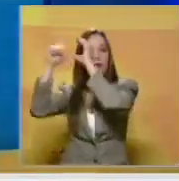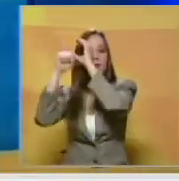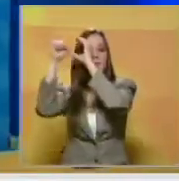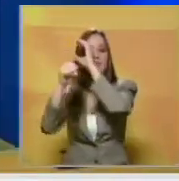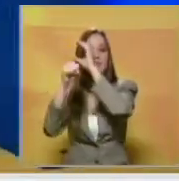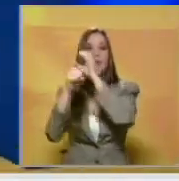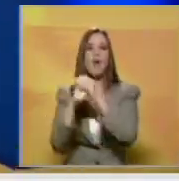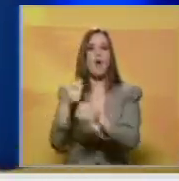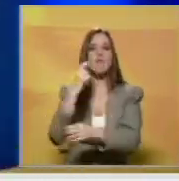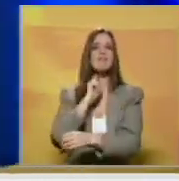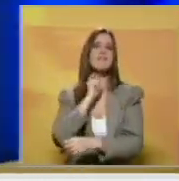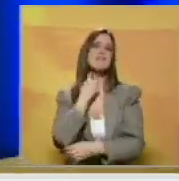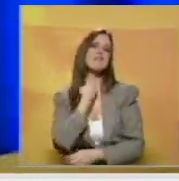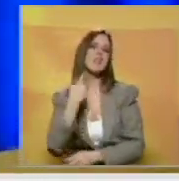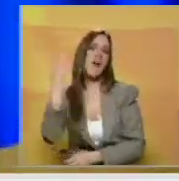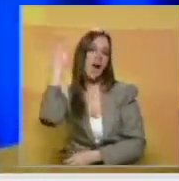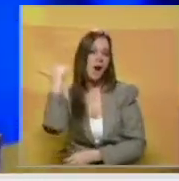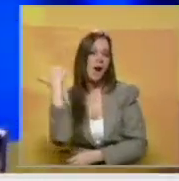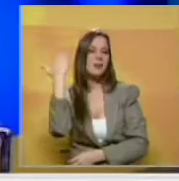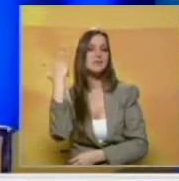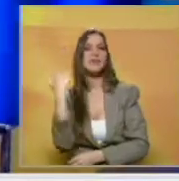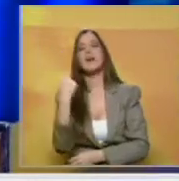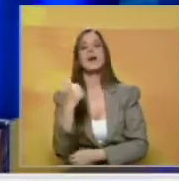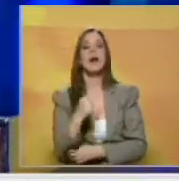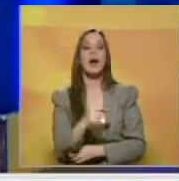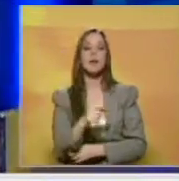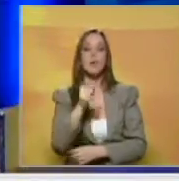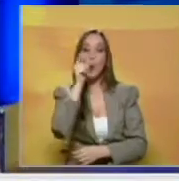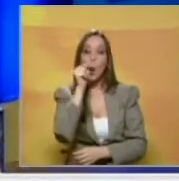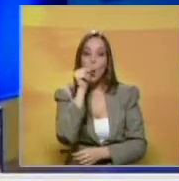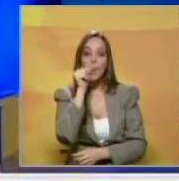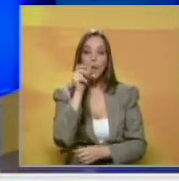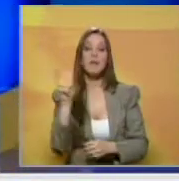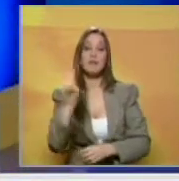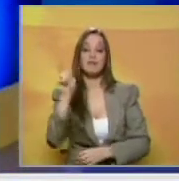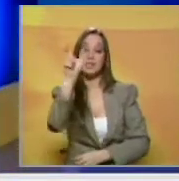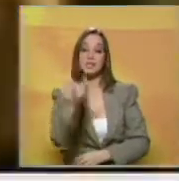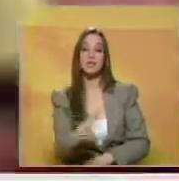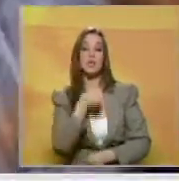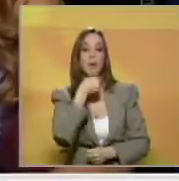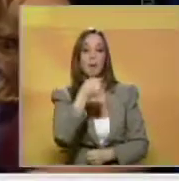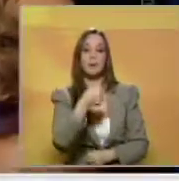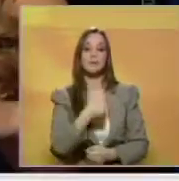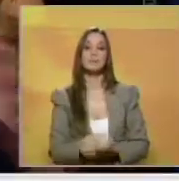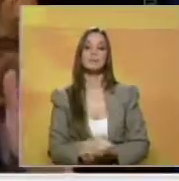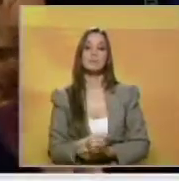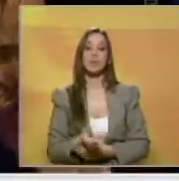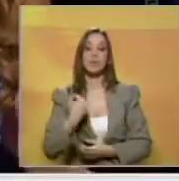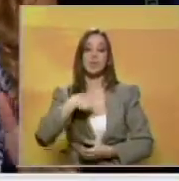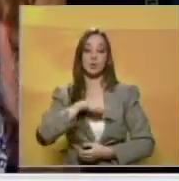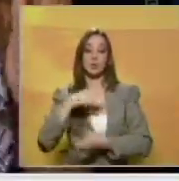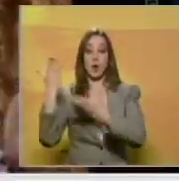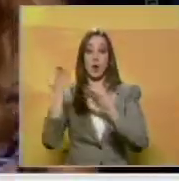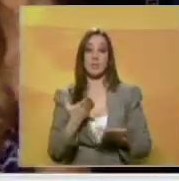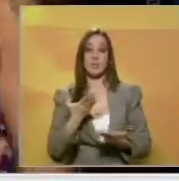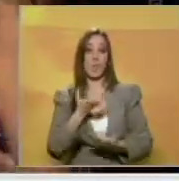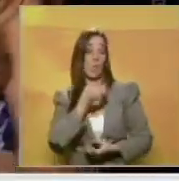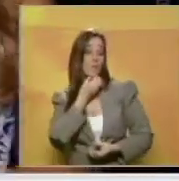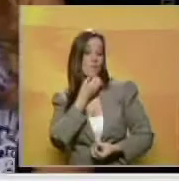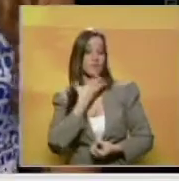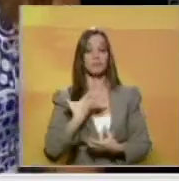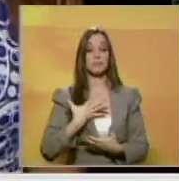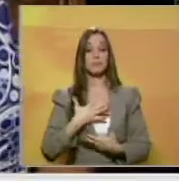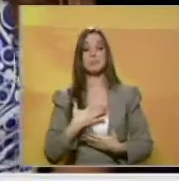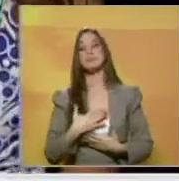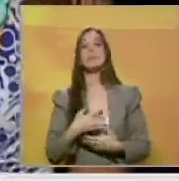cantante venezolano Leo José irrumpe en la escena musical de nuestro país. Gaby Patiño nos cuenta. Lo recibimos con todo su sabor y balada